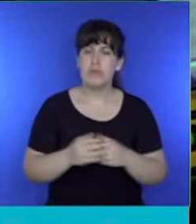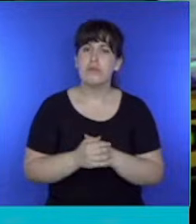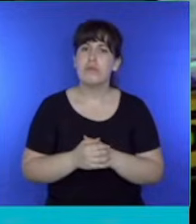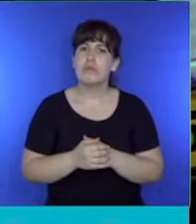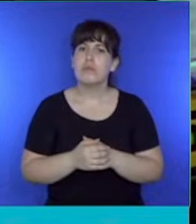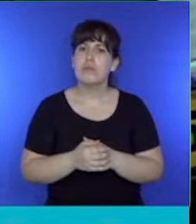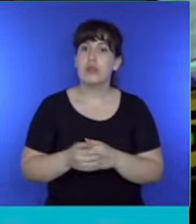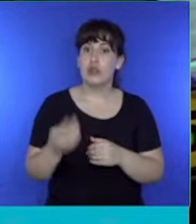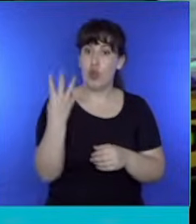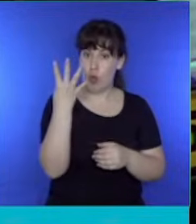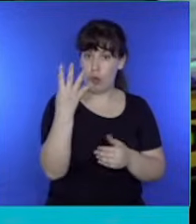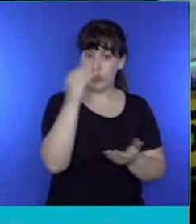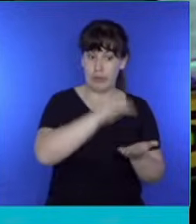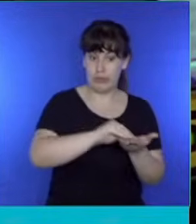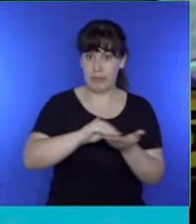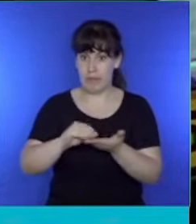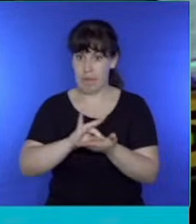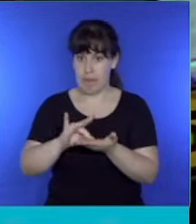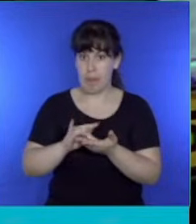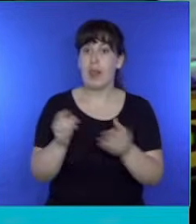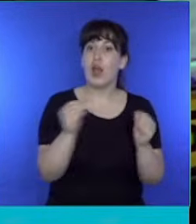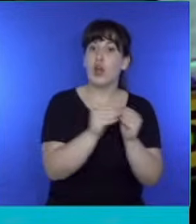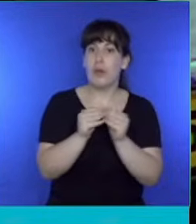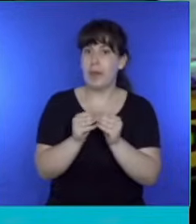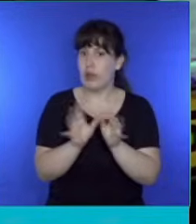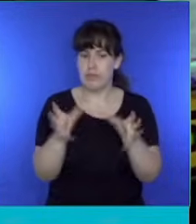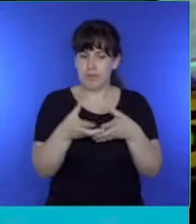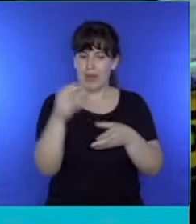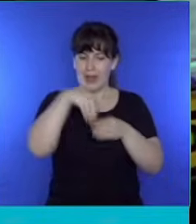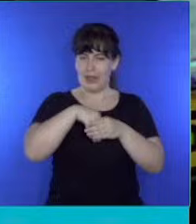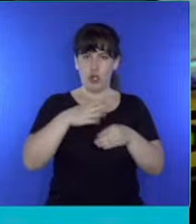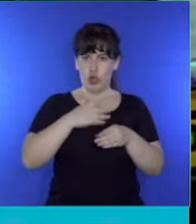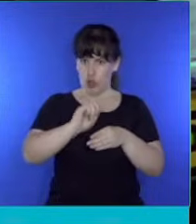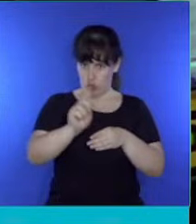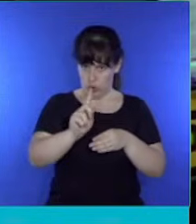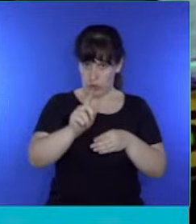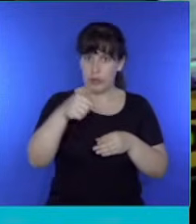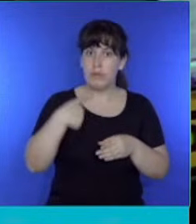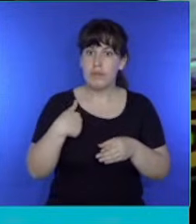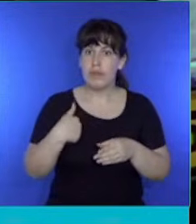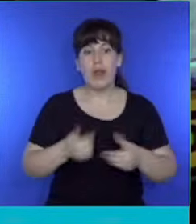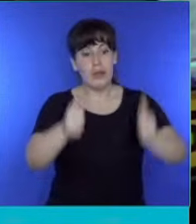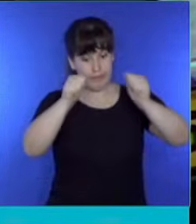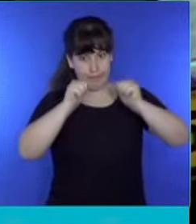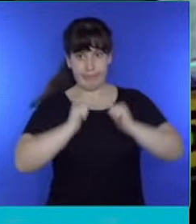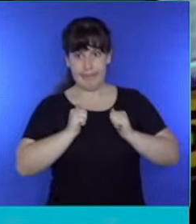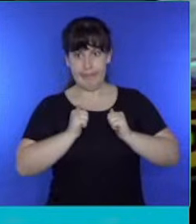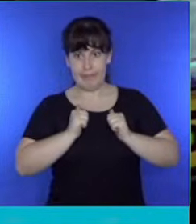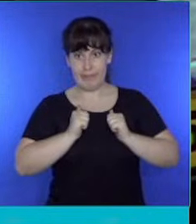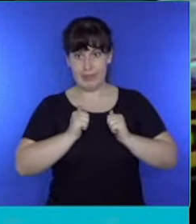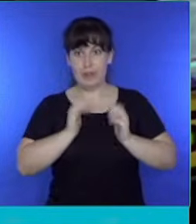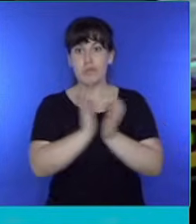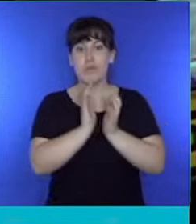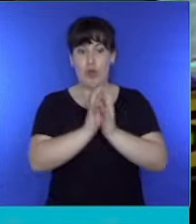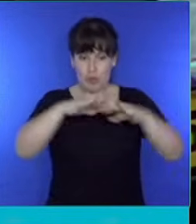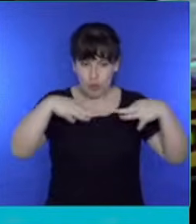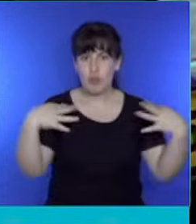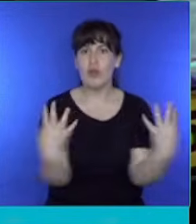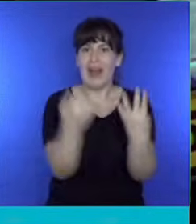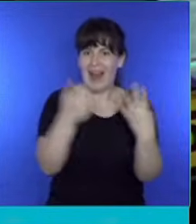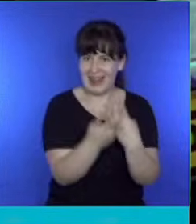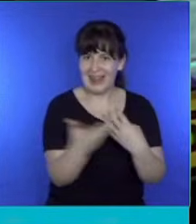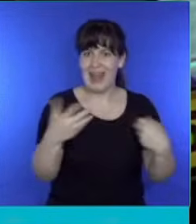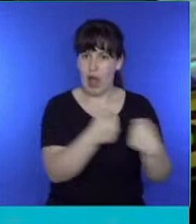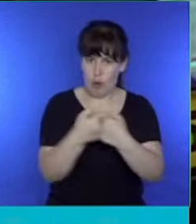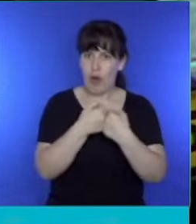Cuando estos 4 compañeros que no eran de nuestro bloque apoyan la cola, habilitan el quórum. Por lo tanto,